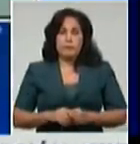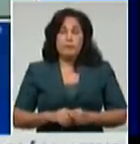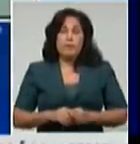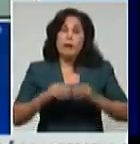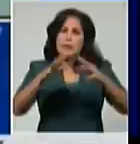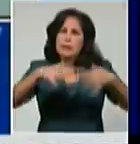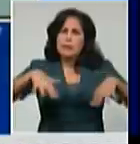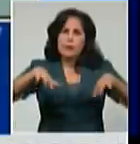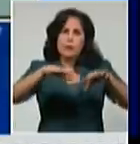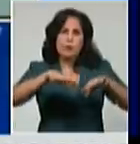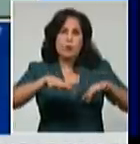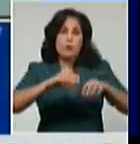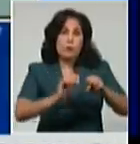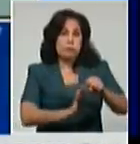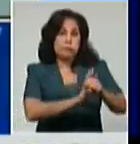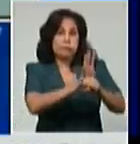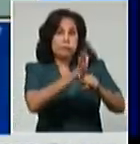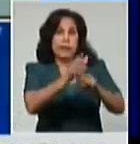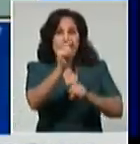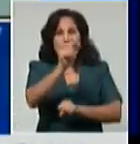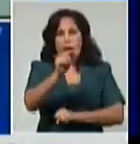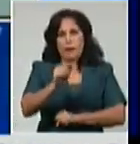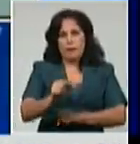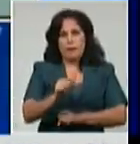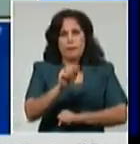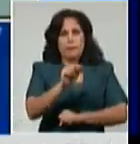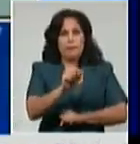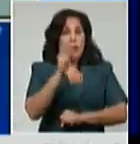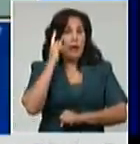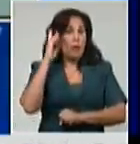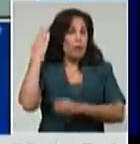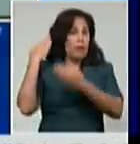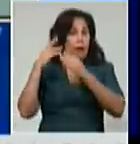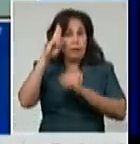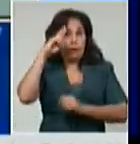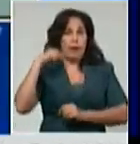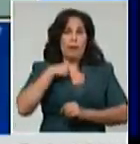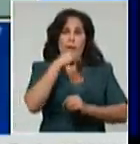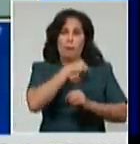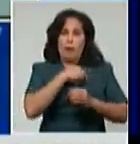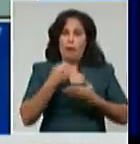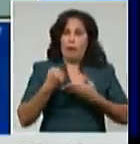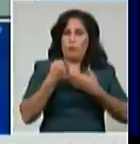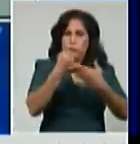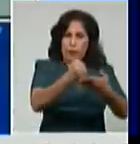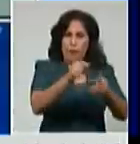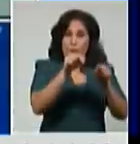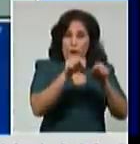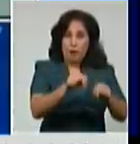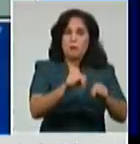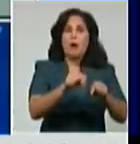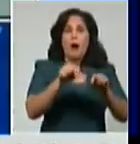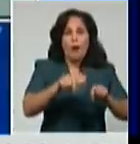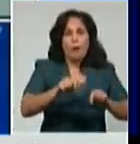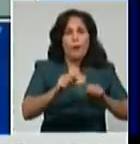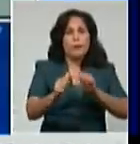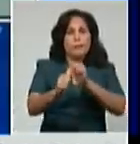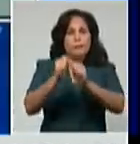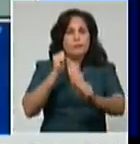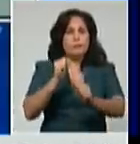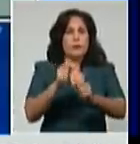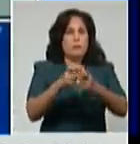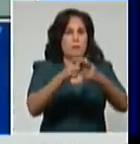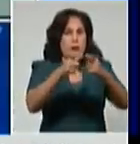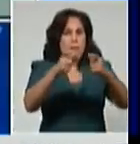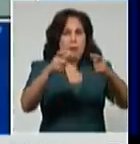de coronavirus en Italia. Ahí ustedes tienen la gráfica de cómo se ha ido aumentando el